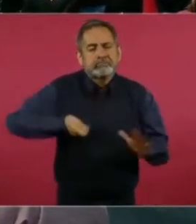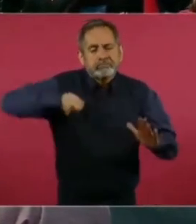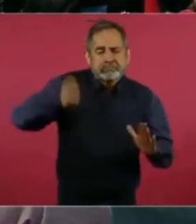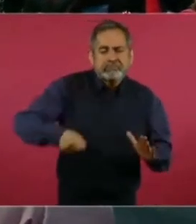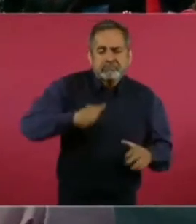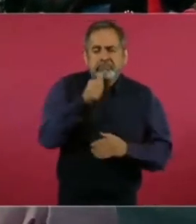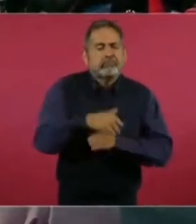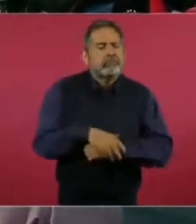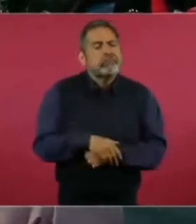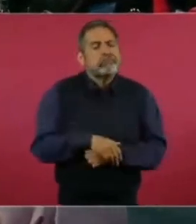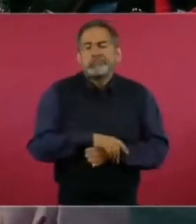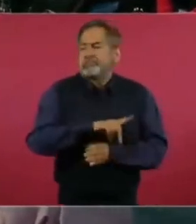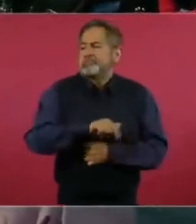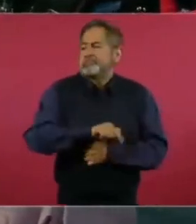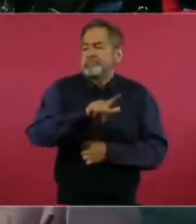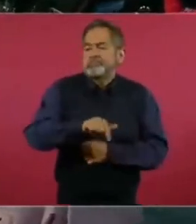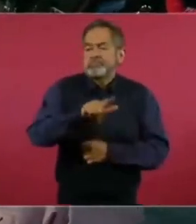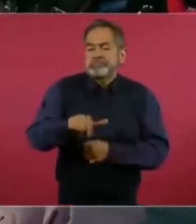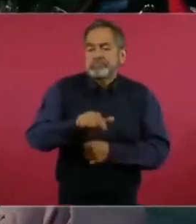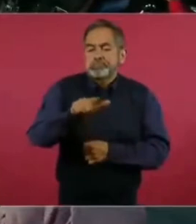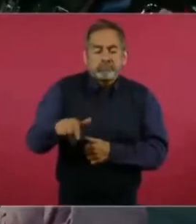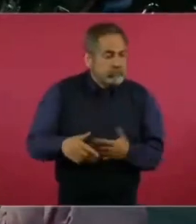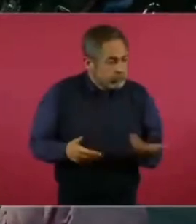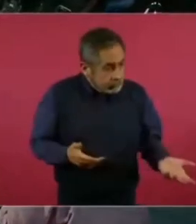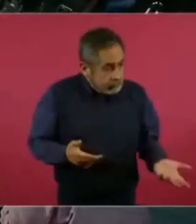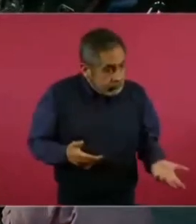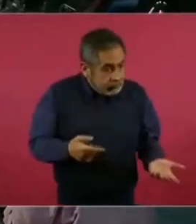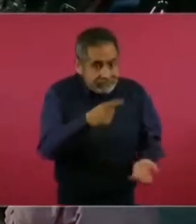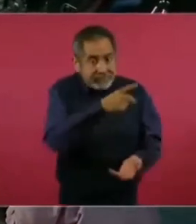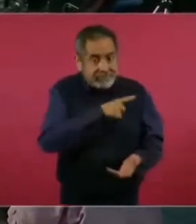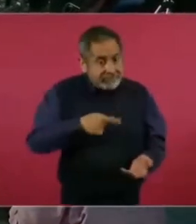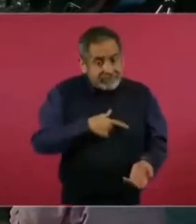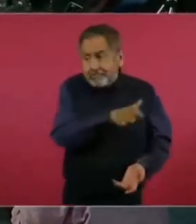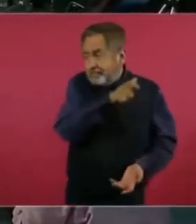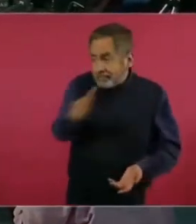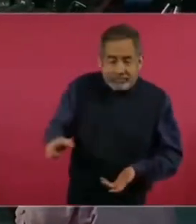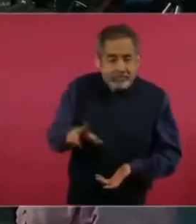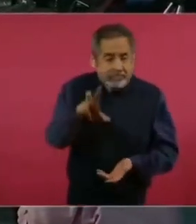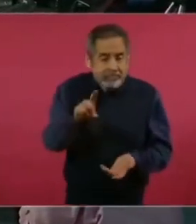ahora como 35 mil millones de pesos de impuestos.